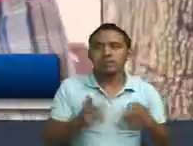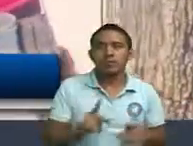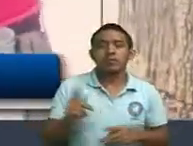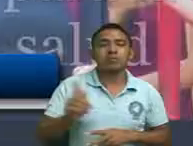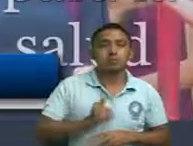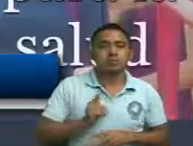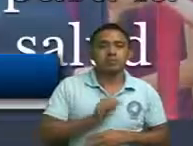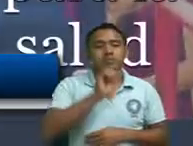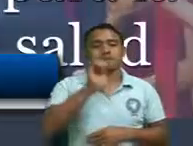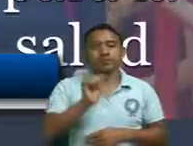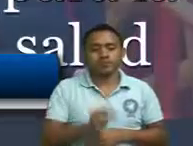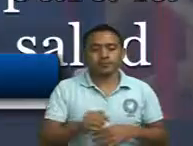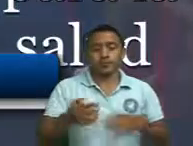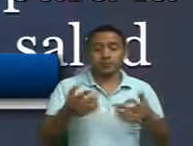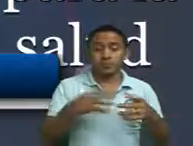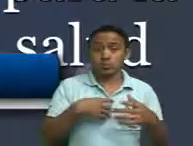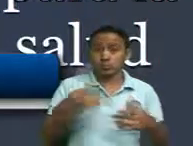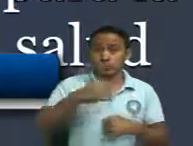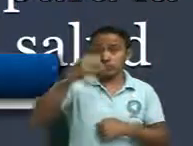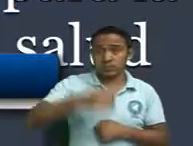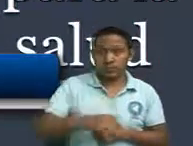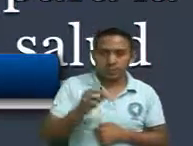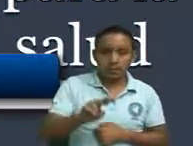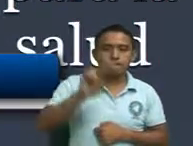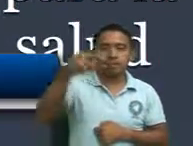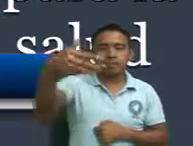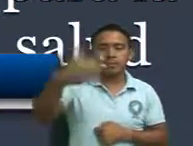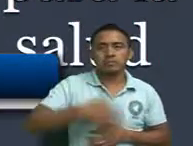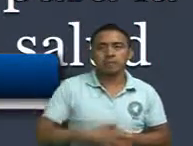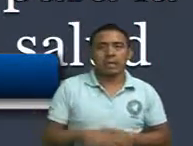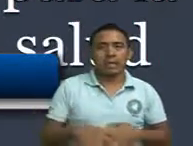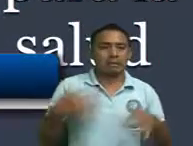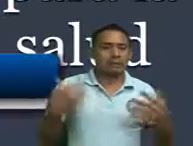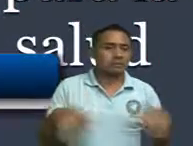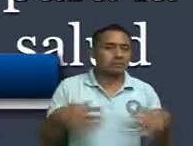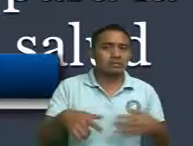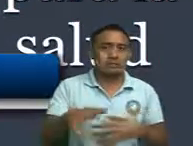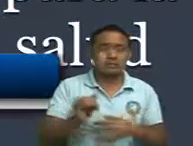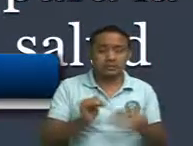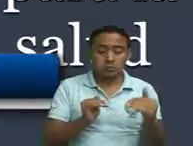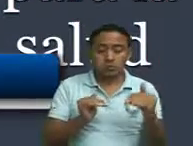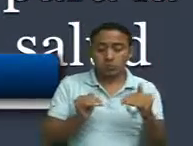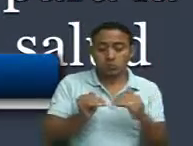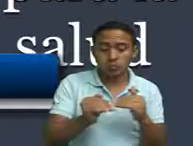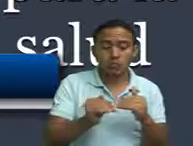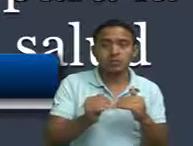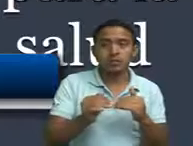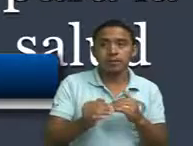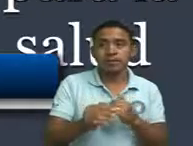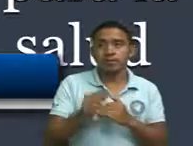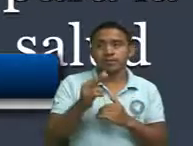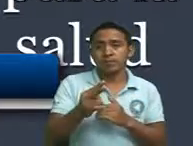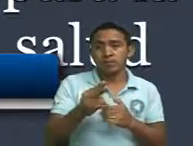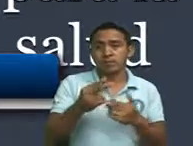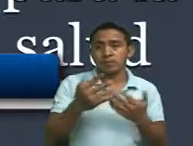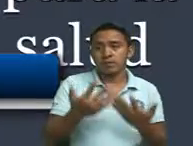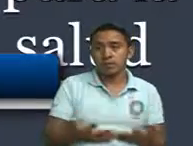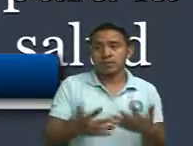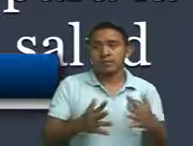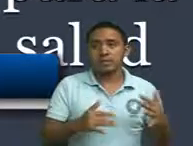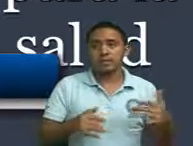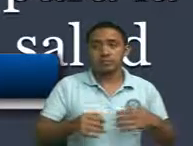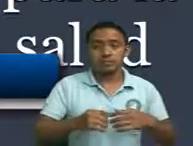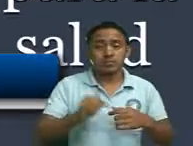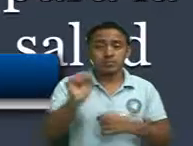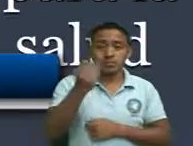un paciente que su índice de masa corporal dice que 29, estamos hablando que está a un pasito, unas 2, 3 libras que suba más y ya no